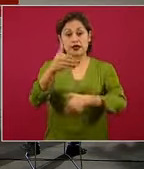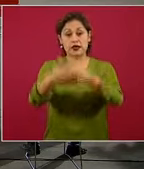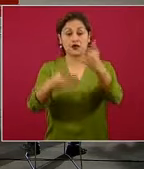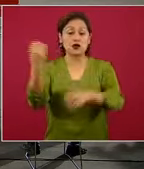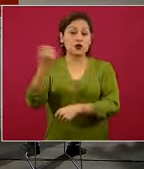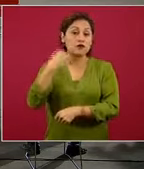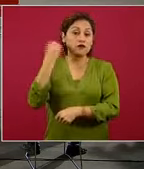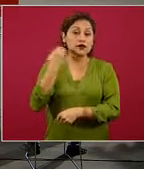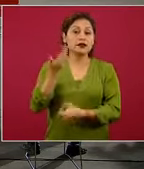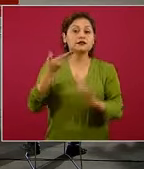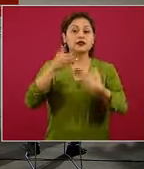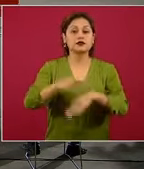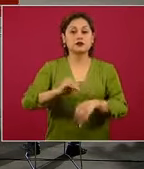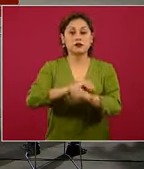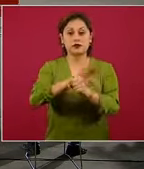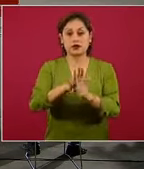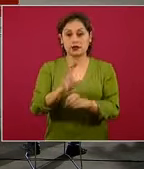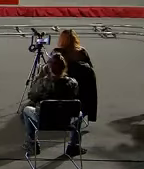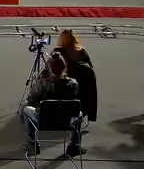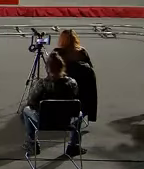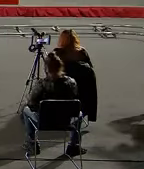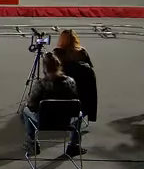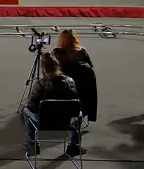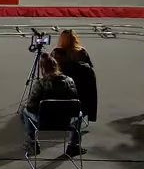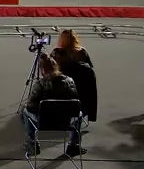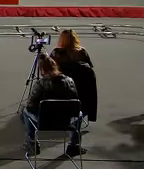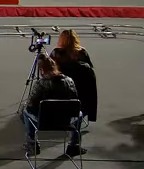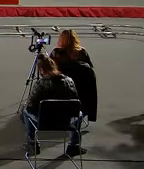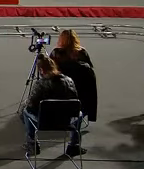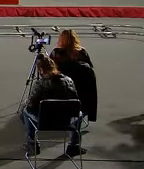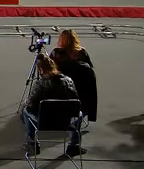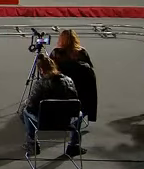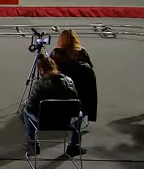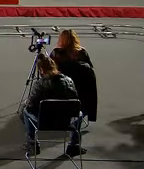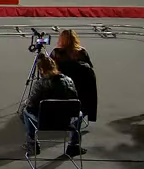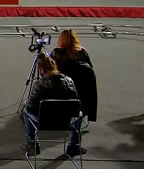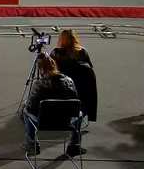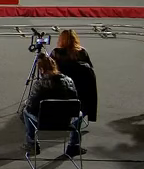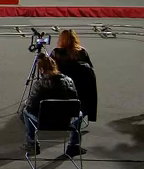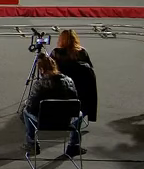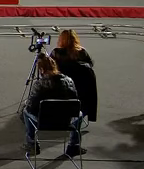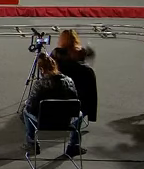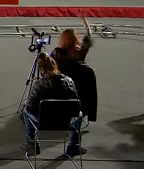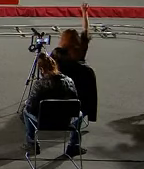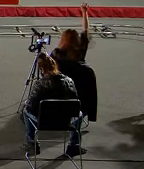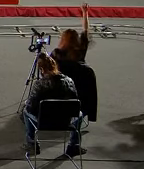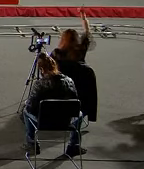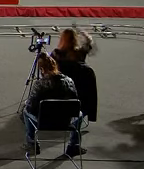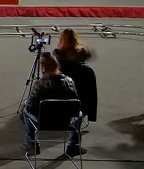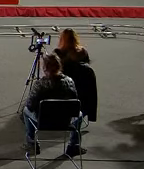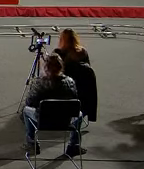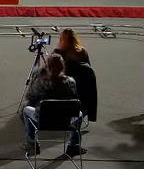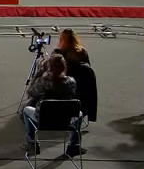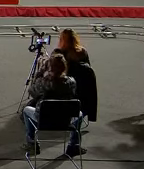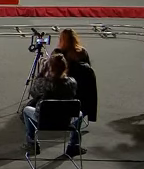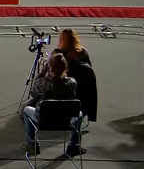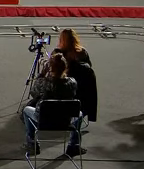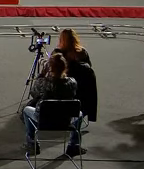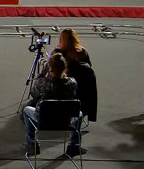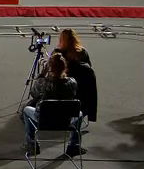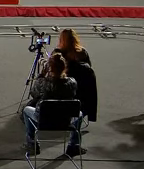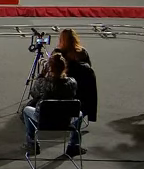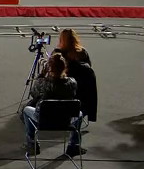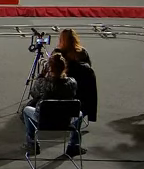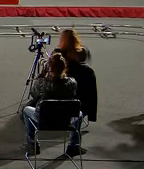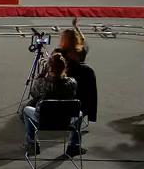diaria sobre COVID-19, la pandemia causada por coronavirus SARS-CoV-2, y vamos a abrir a preguntas y respuestas. Por favor,